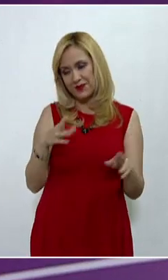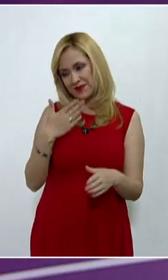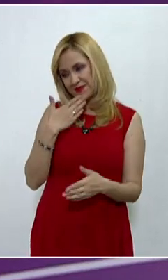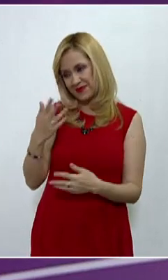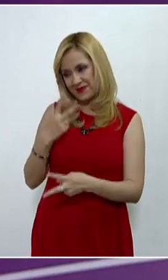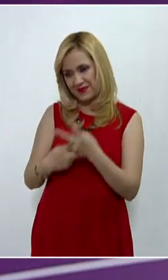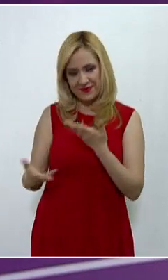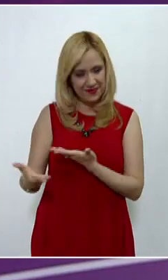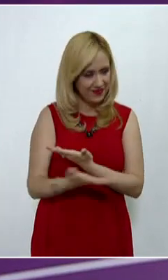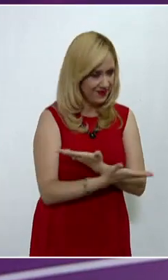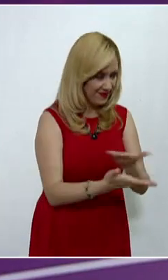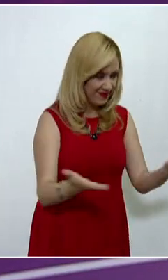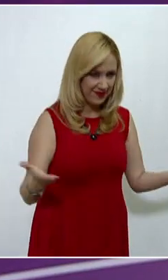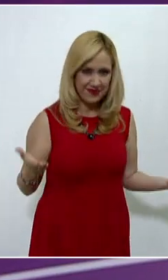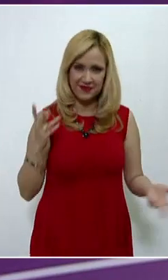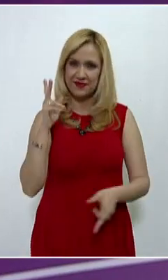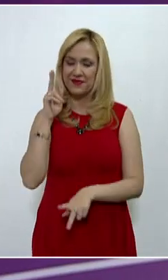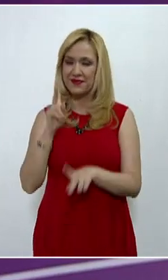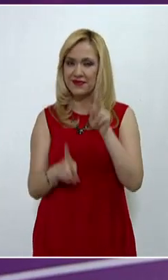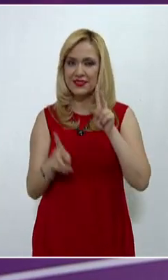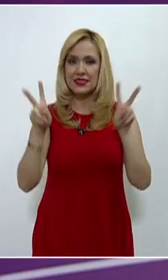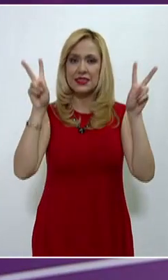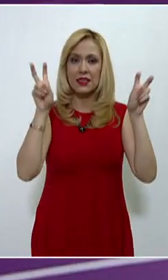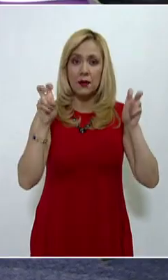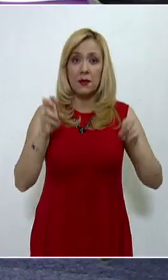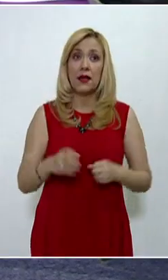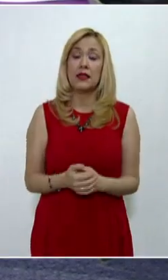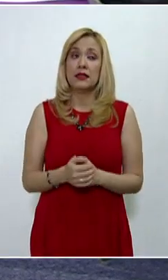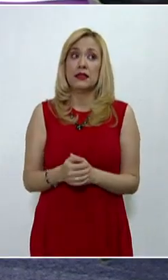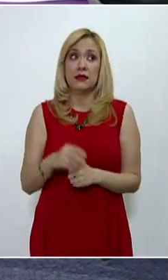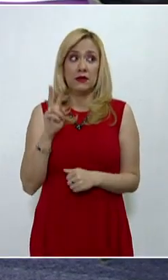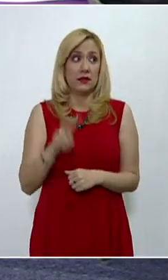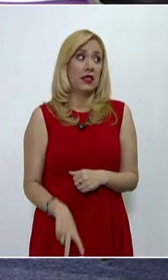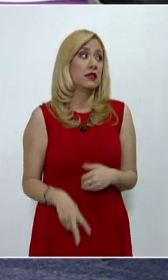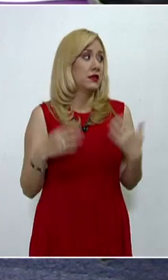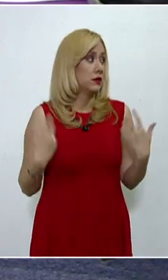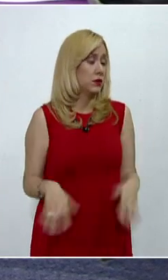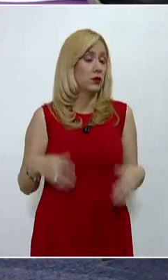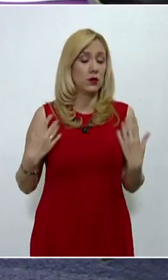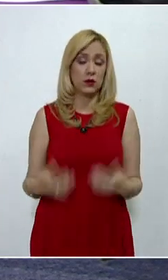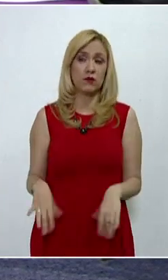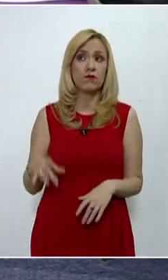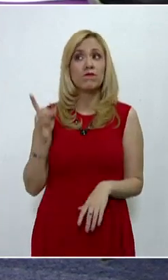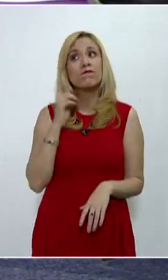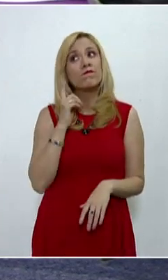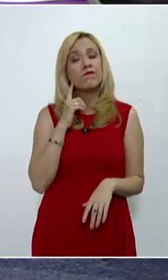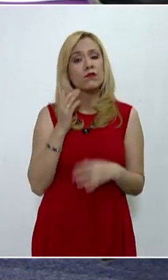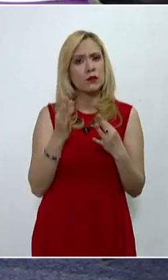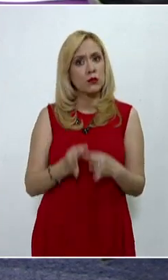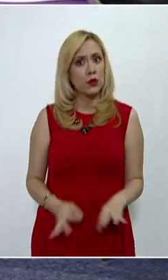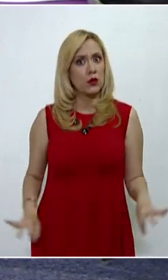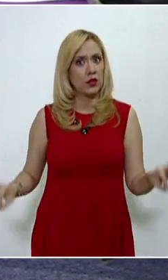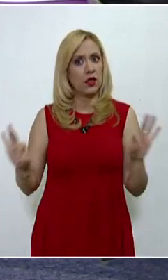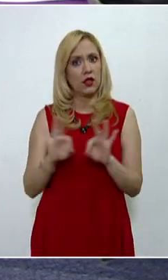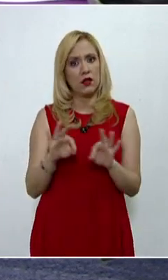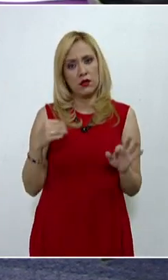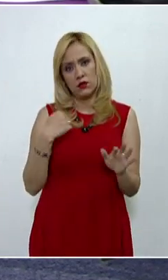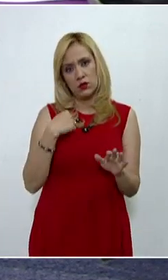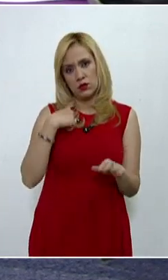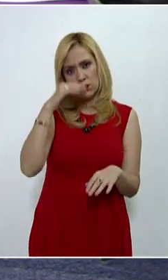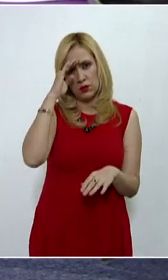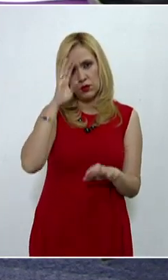estén hoy con nosotros para platicar de este tema que, pues sin duda, es uno de los temas más importantes, yo